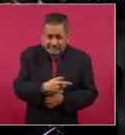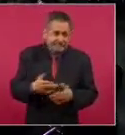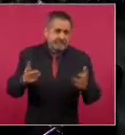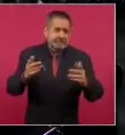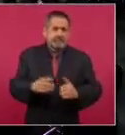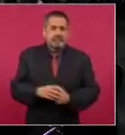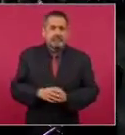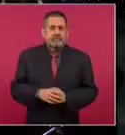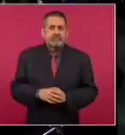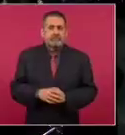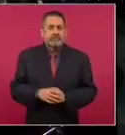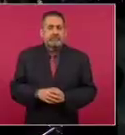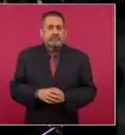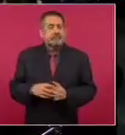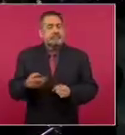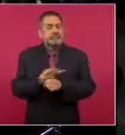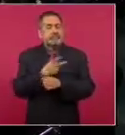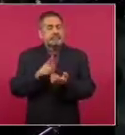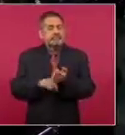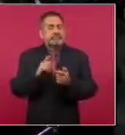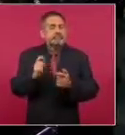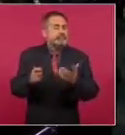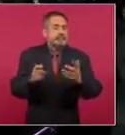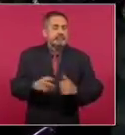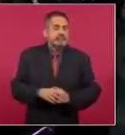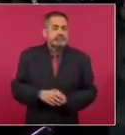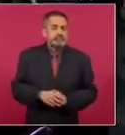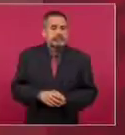Ahora resulta de que